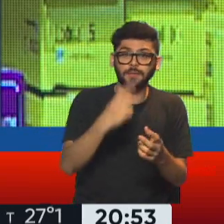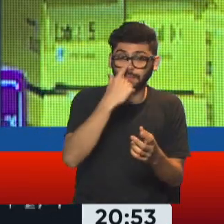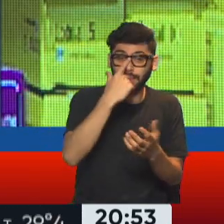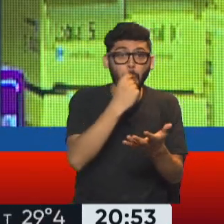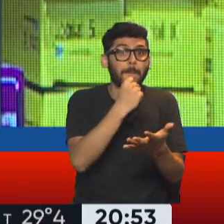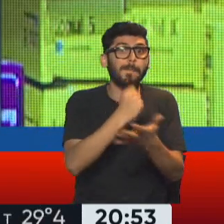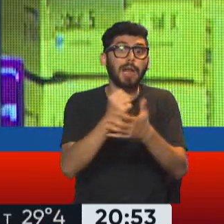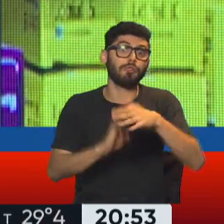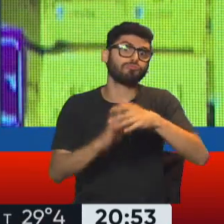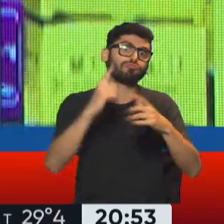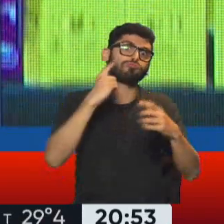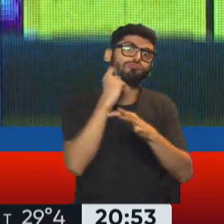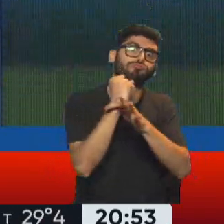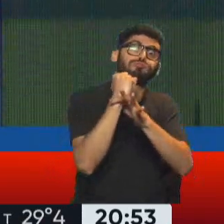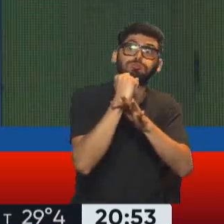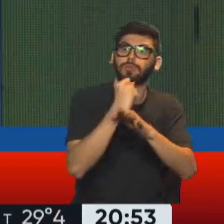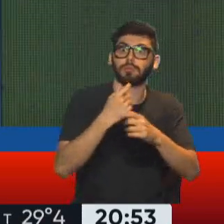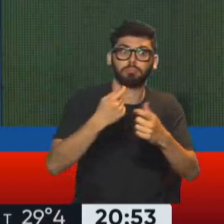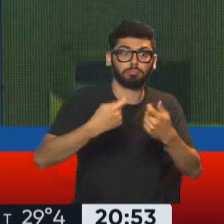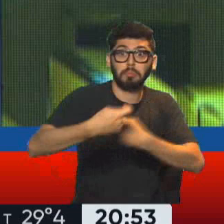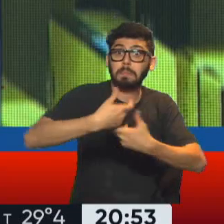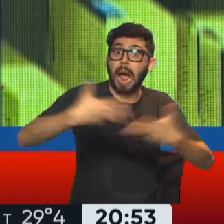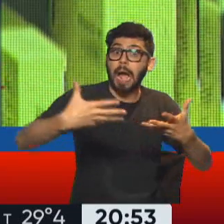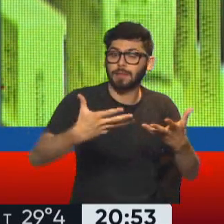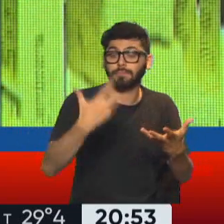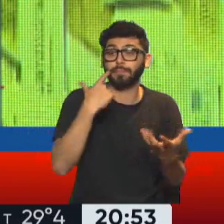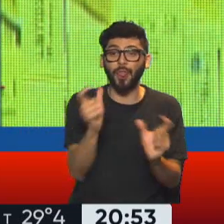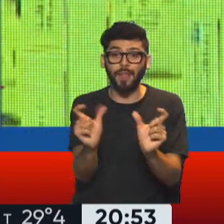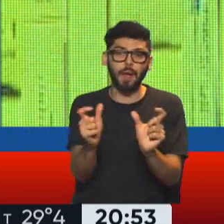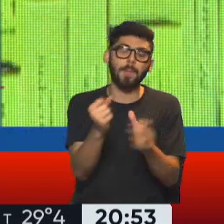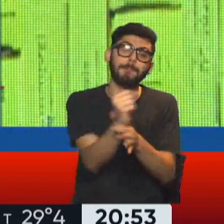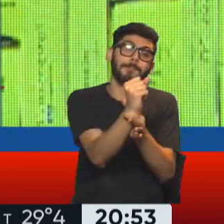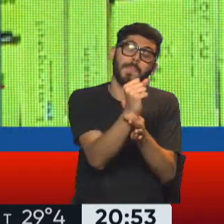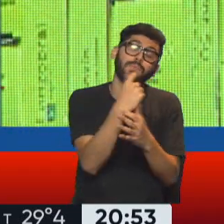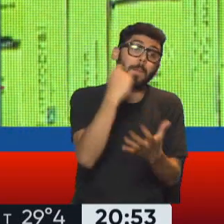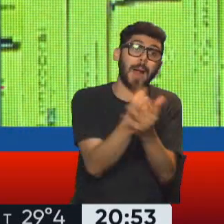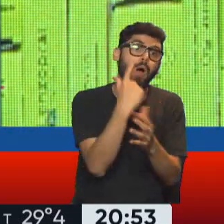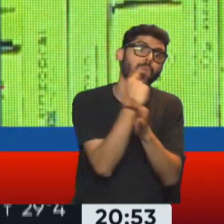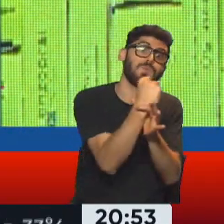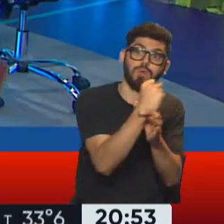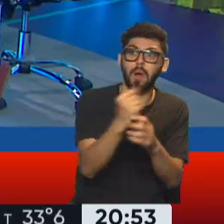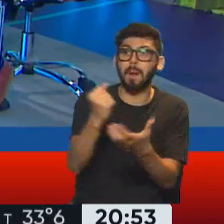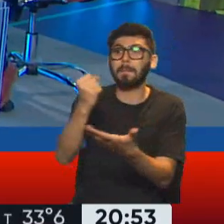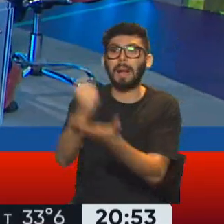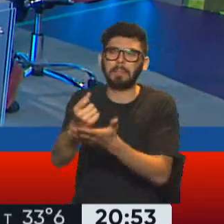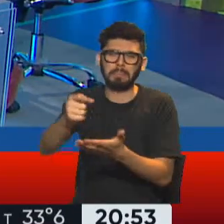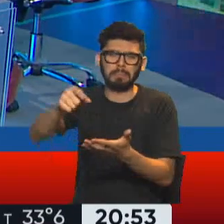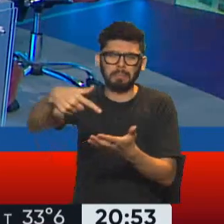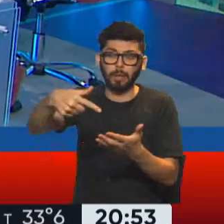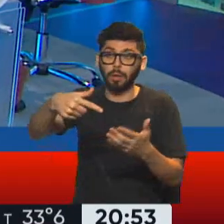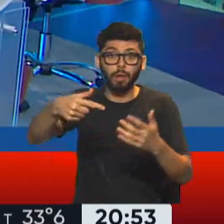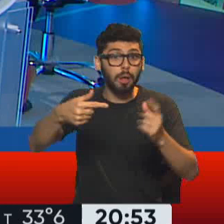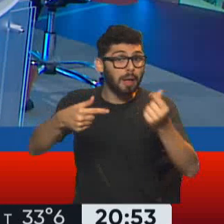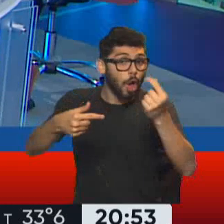marcas líderes. Realmente la diferencia entre la marca más conocida y el genérico es casi el doble, a veces es 3, 4